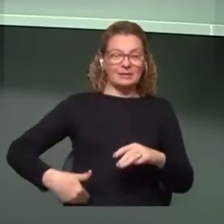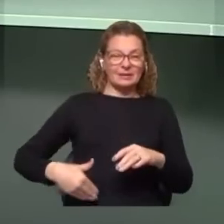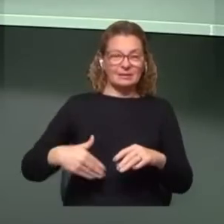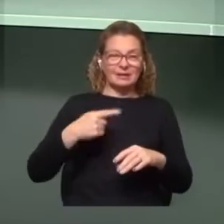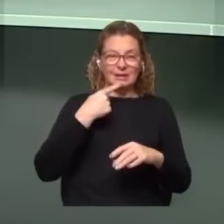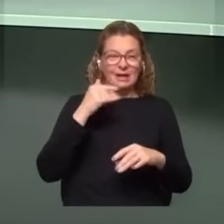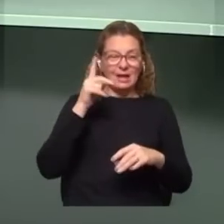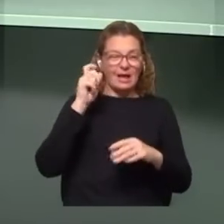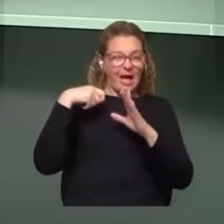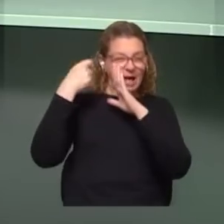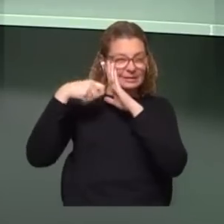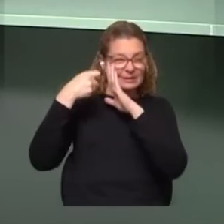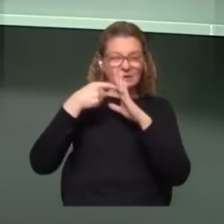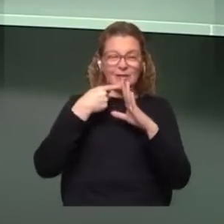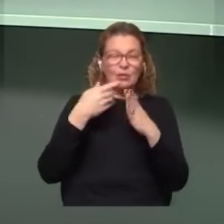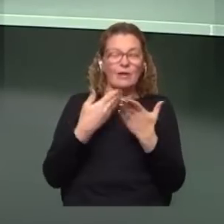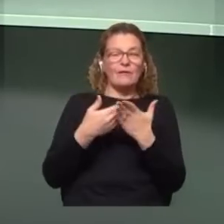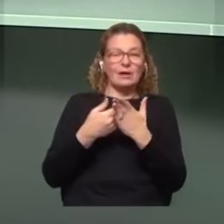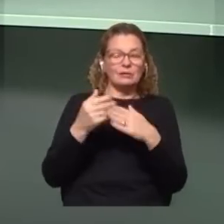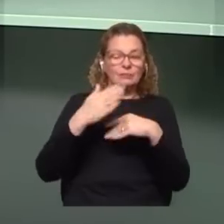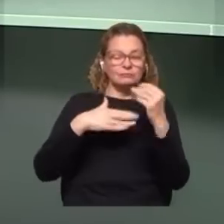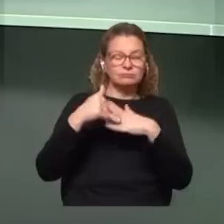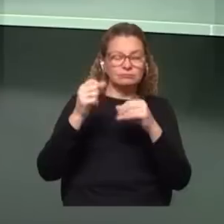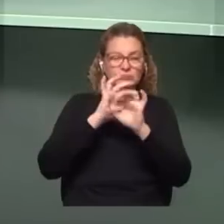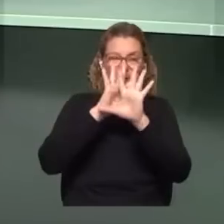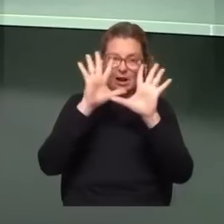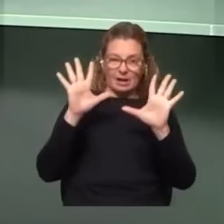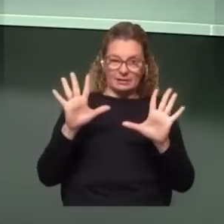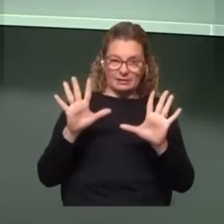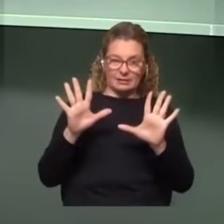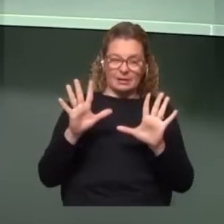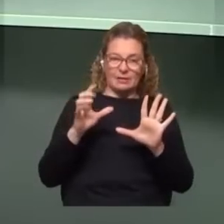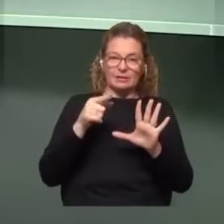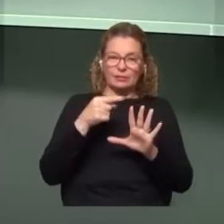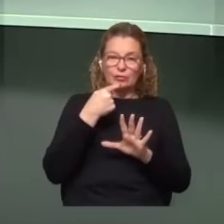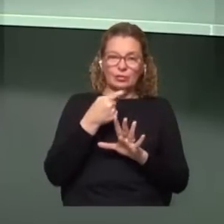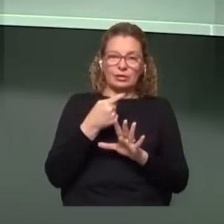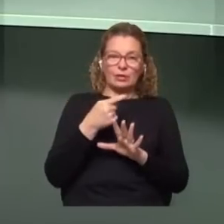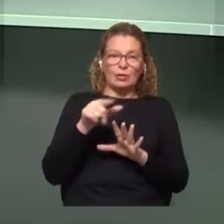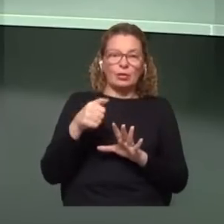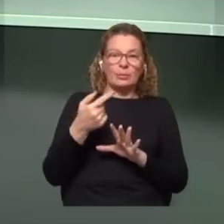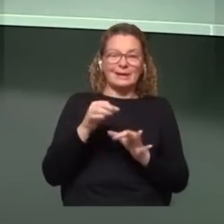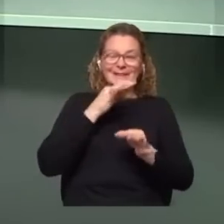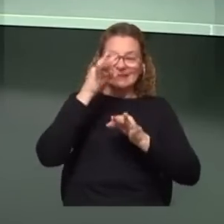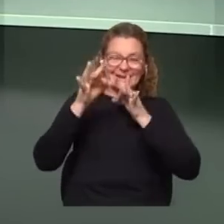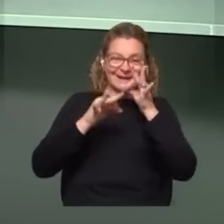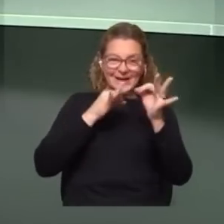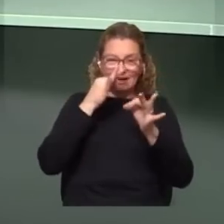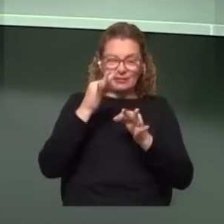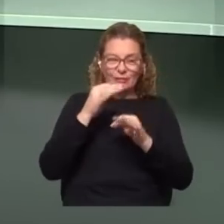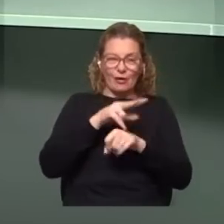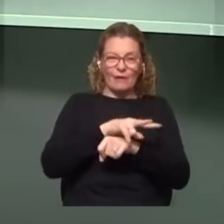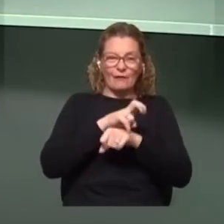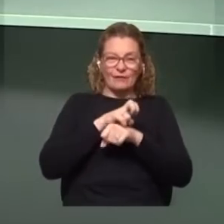él dijo que faltó transparencia en el proceso de construcción de la arena y eso lo dijo tras su declaración en